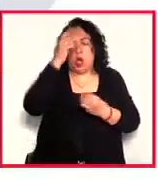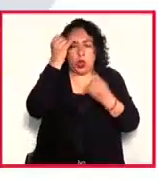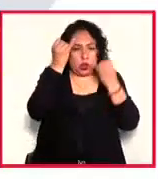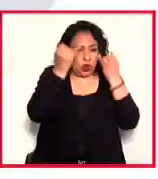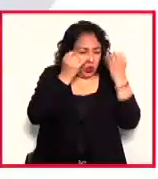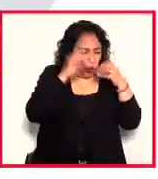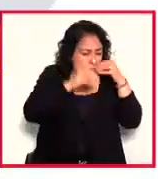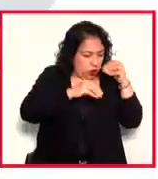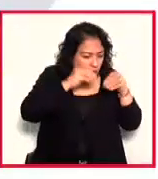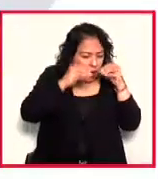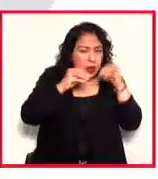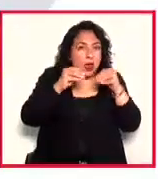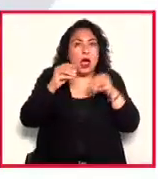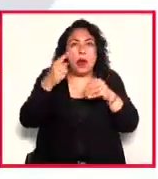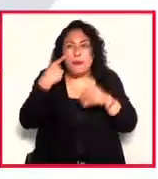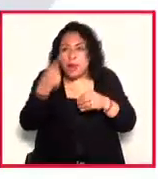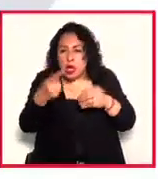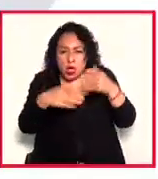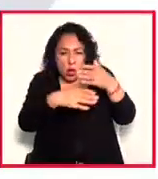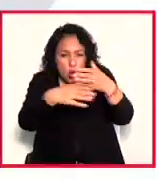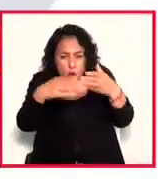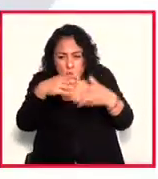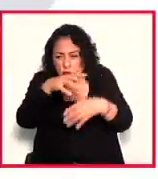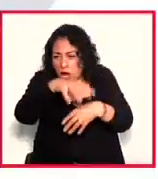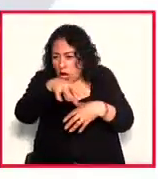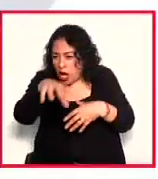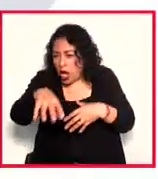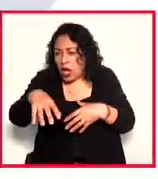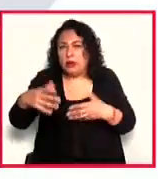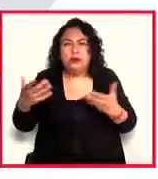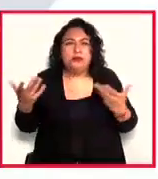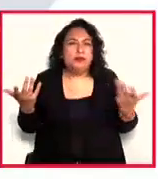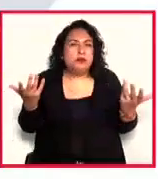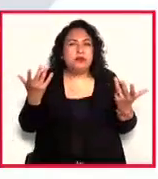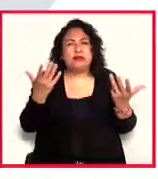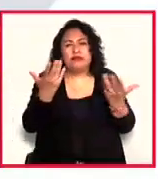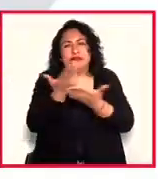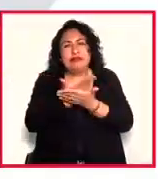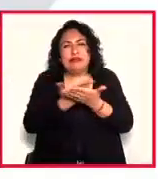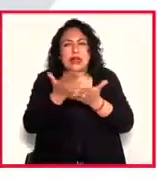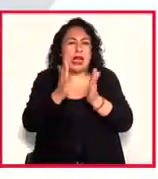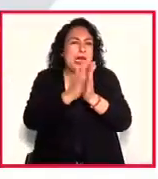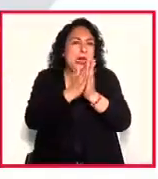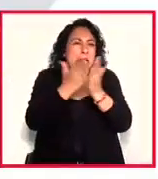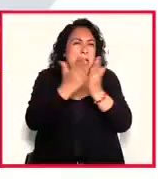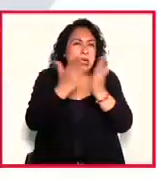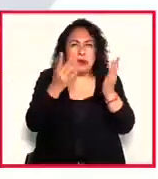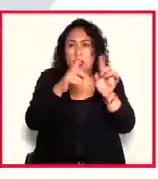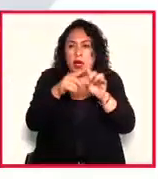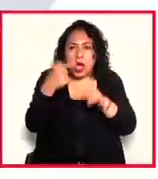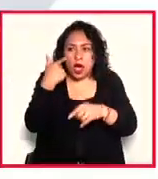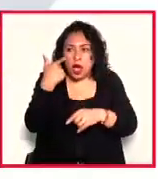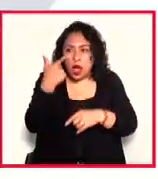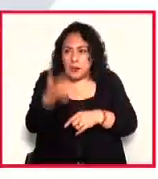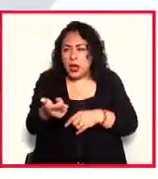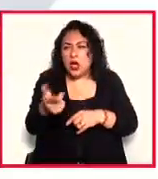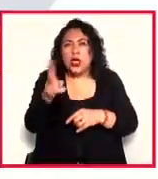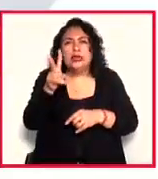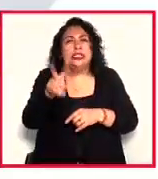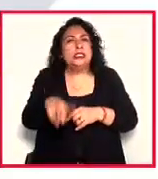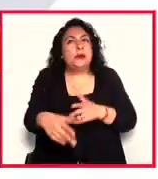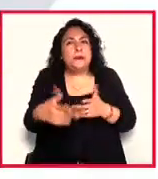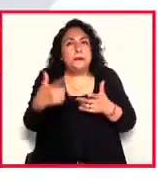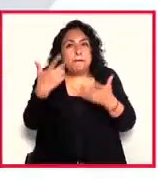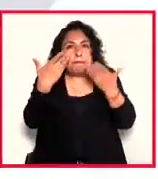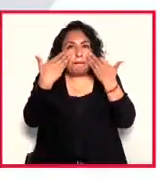encontrando yo en los objetos, en los bocetos, los libros, la obra, estoy prácticamente viendo